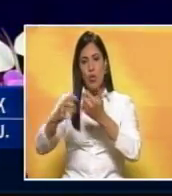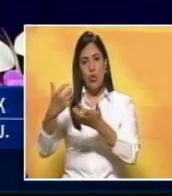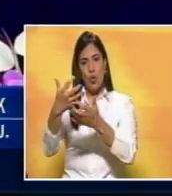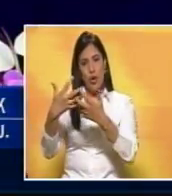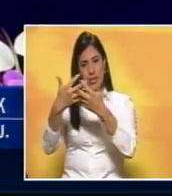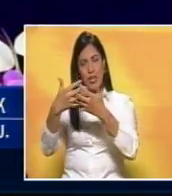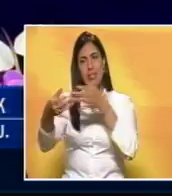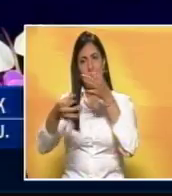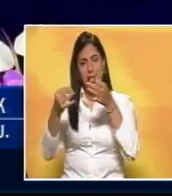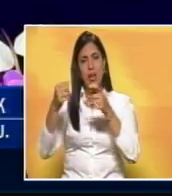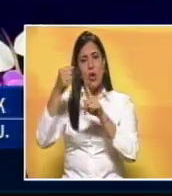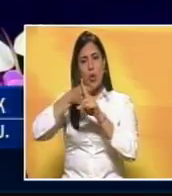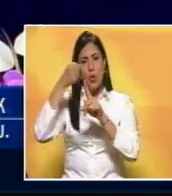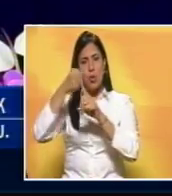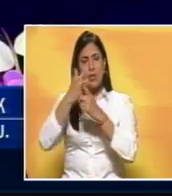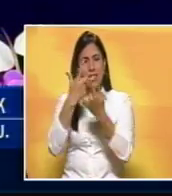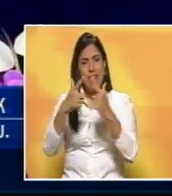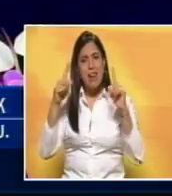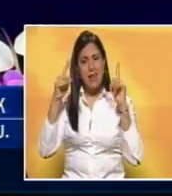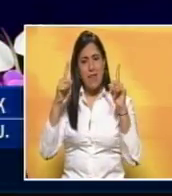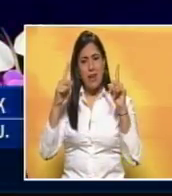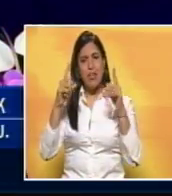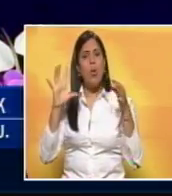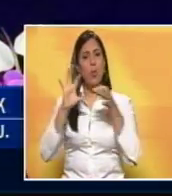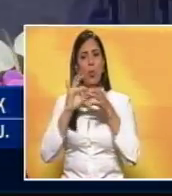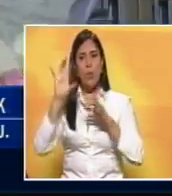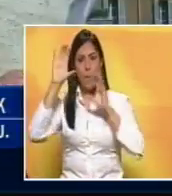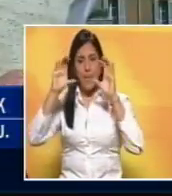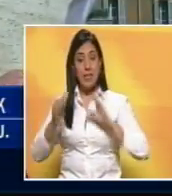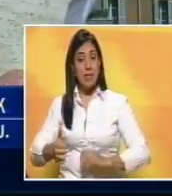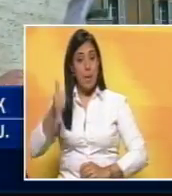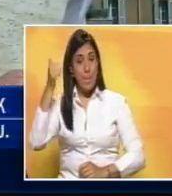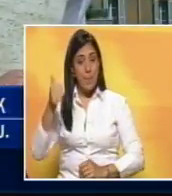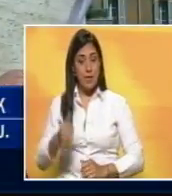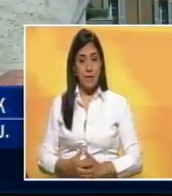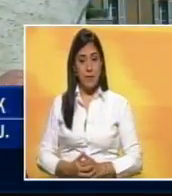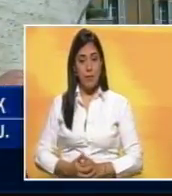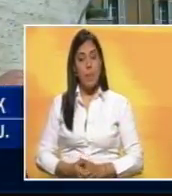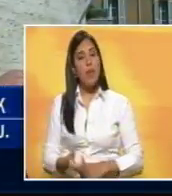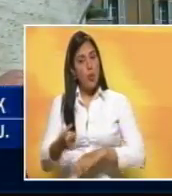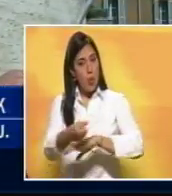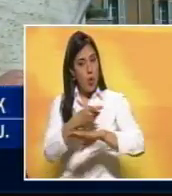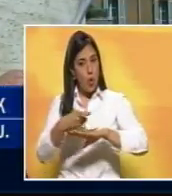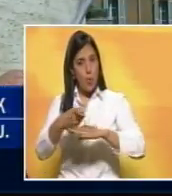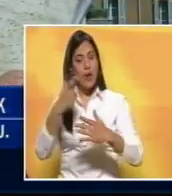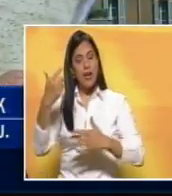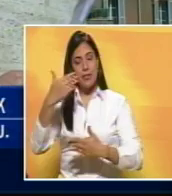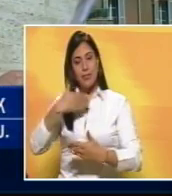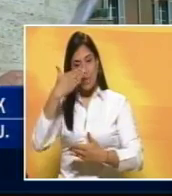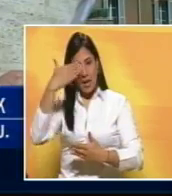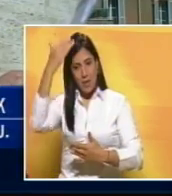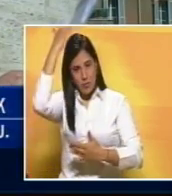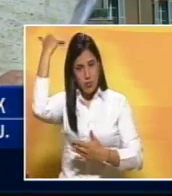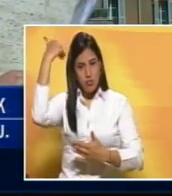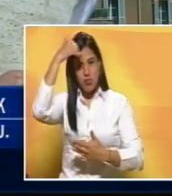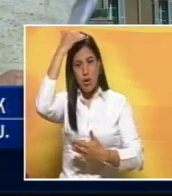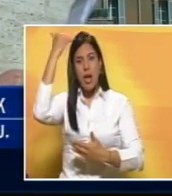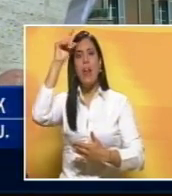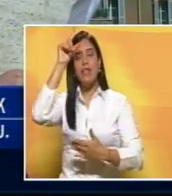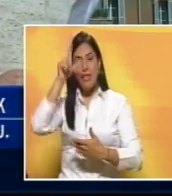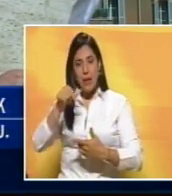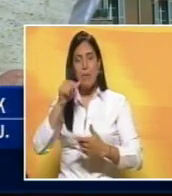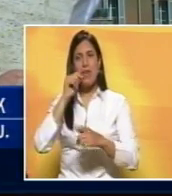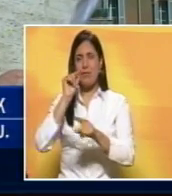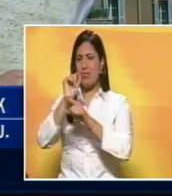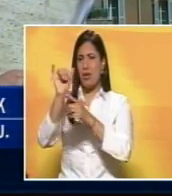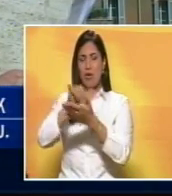Unidos asegurando que el combate por la libertad une a las naciones más que nunca. El gobierno iraní también condenó el atentado en New York, sin